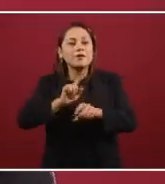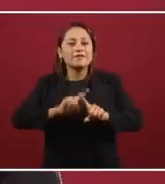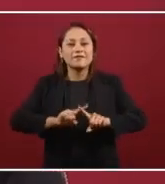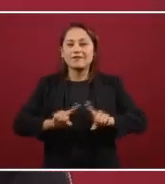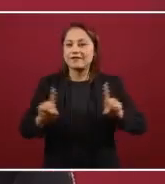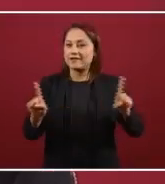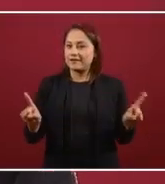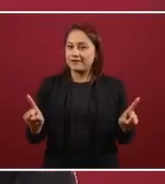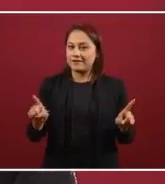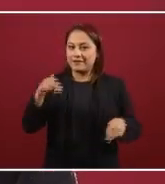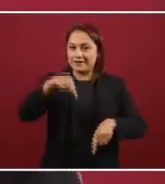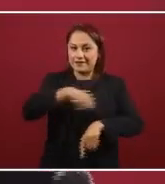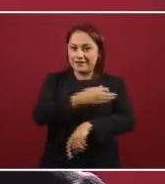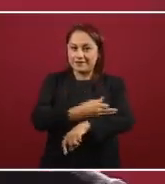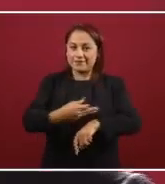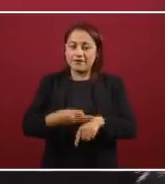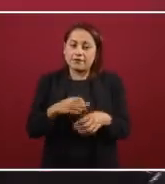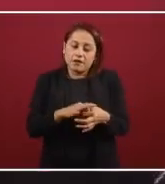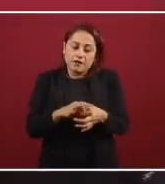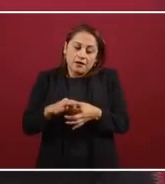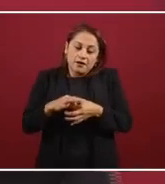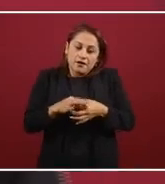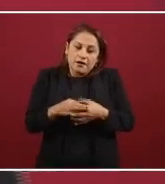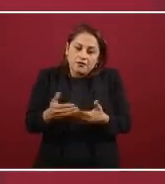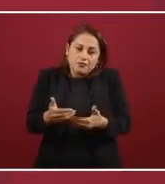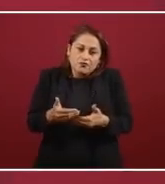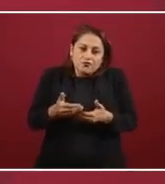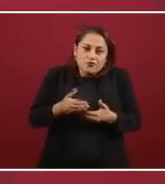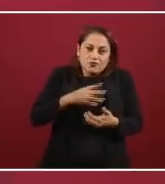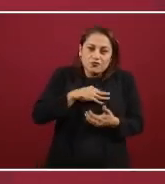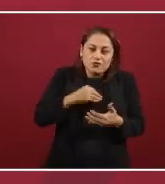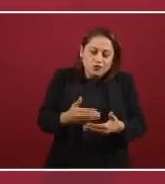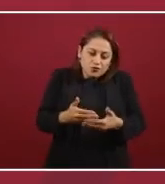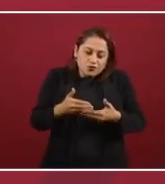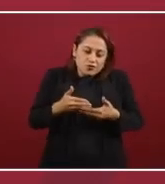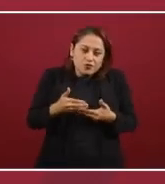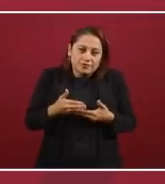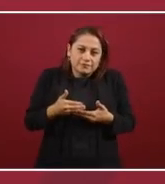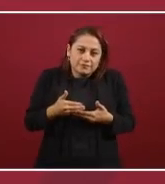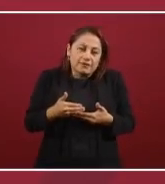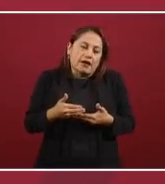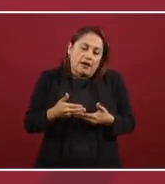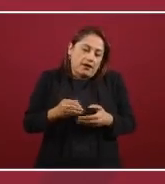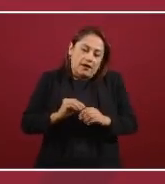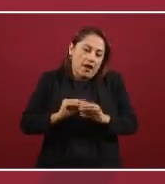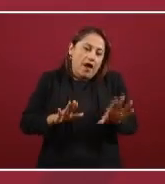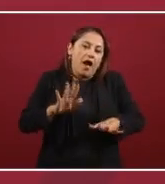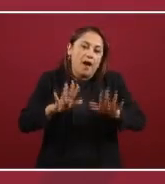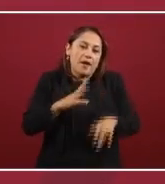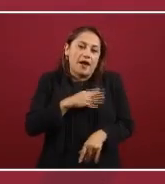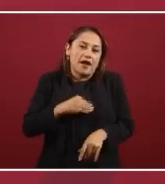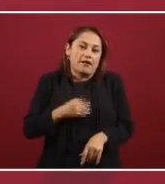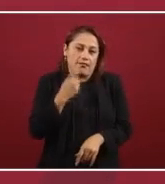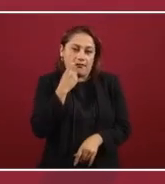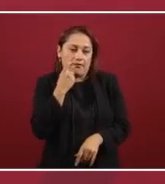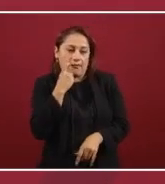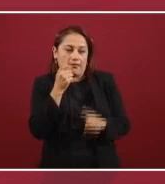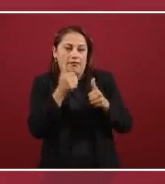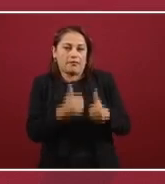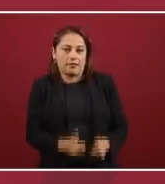vayan. A veces digo que por eso también abusan. Y se están todo el